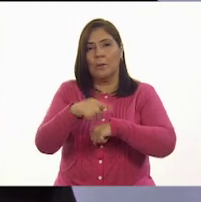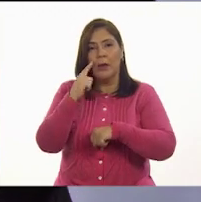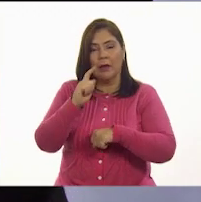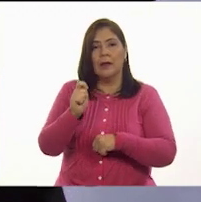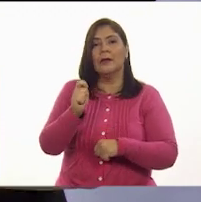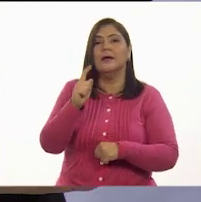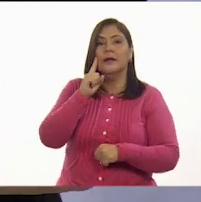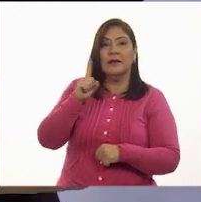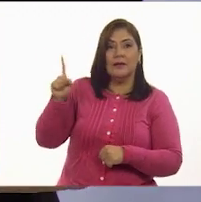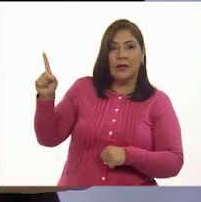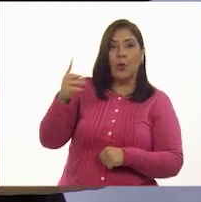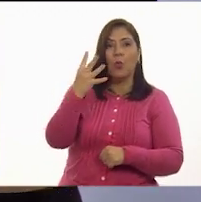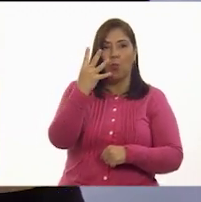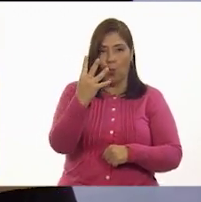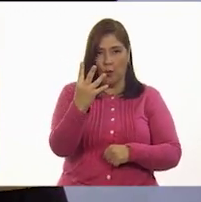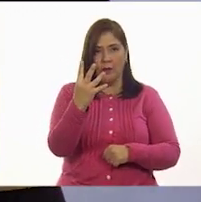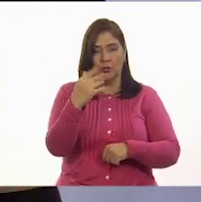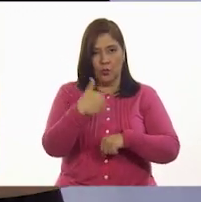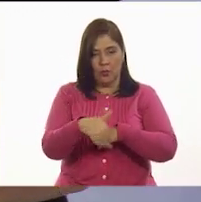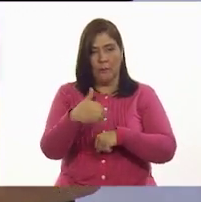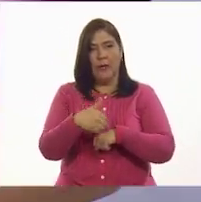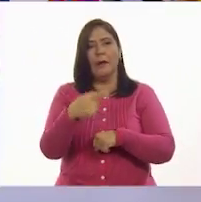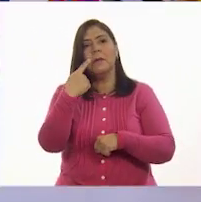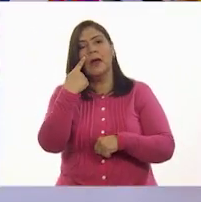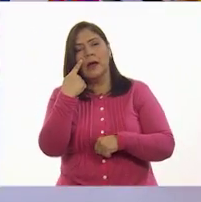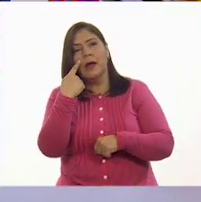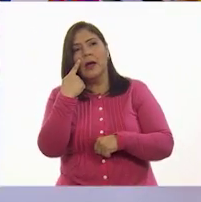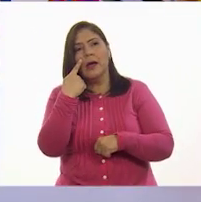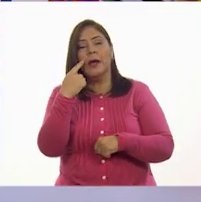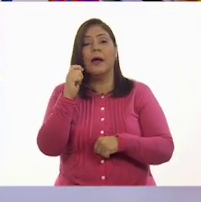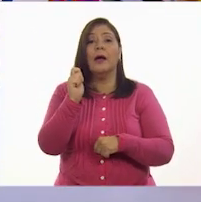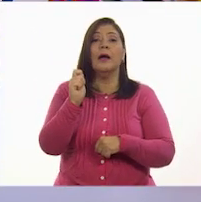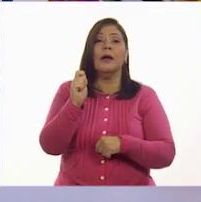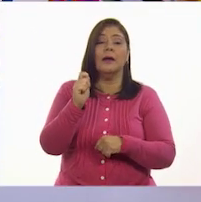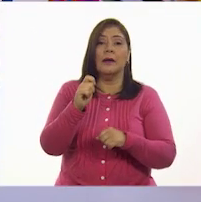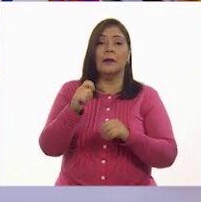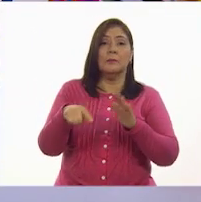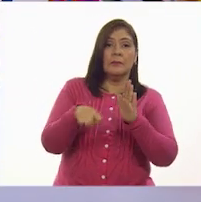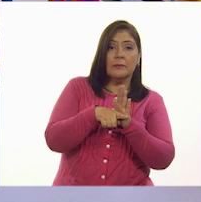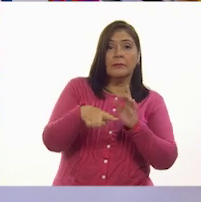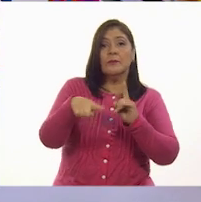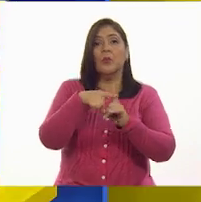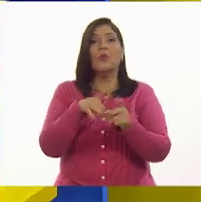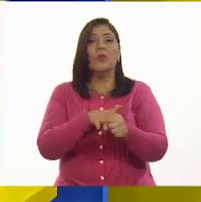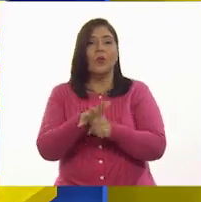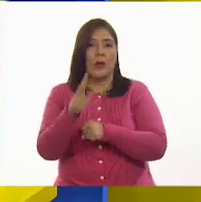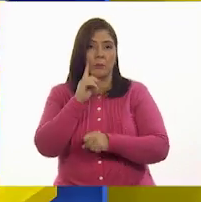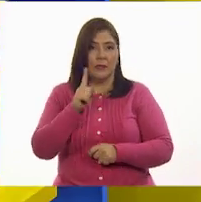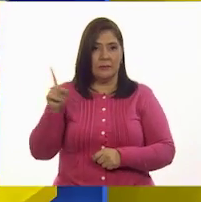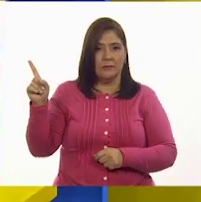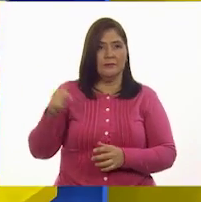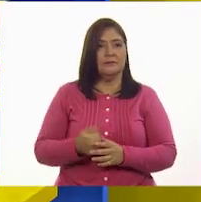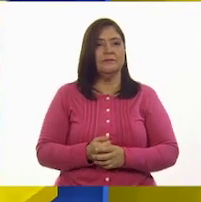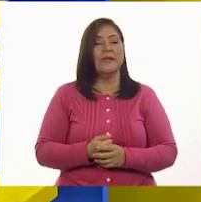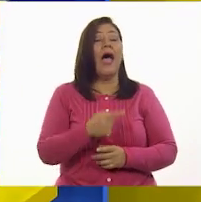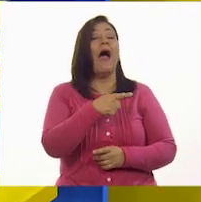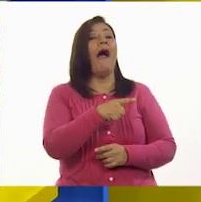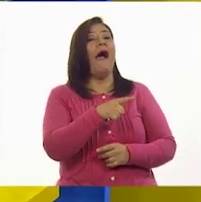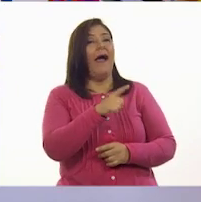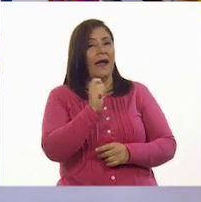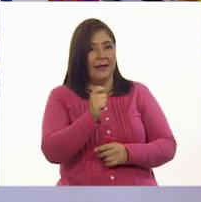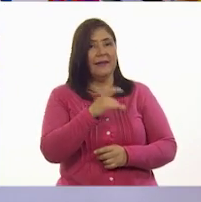Sí, el número 4. Vamos a ver si nos toca restar o sumar. A ver, vamos a